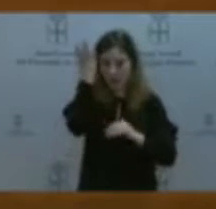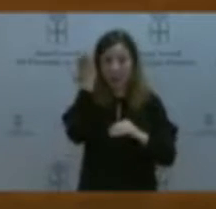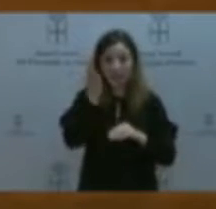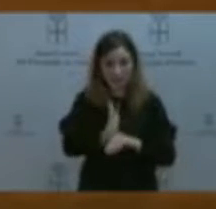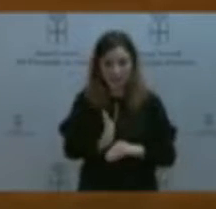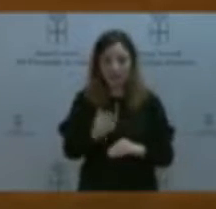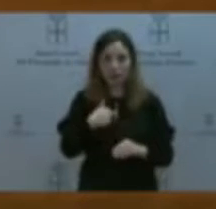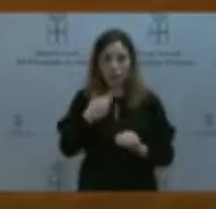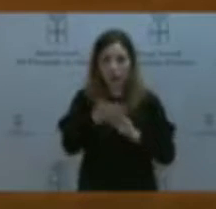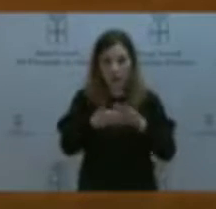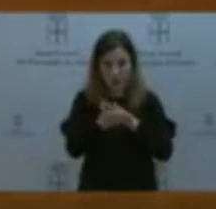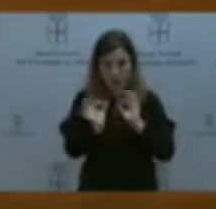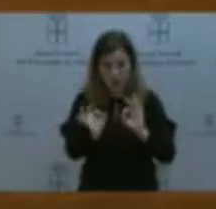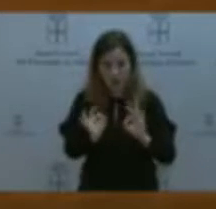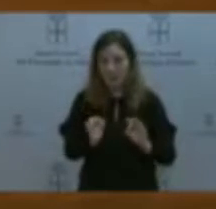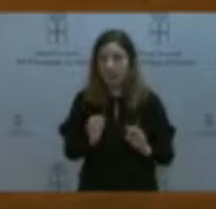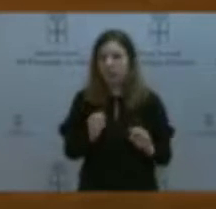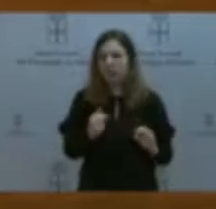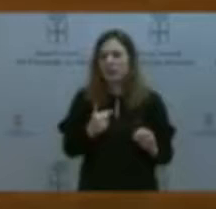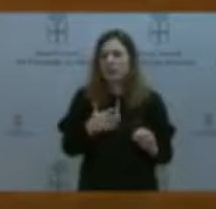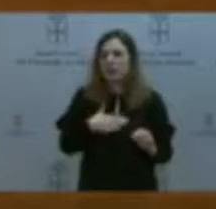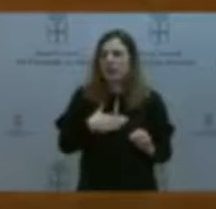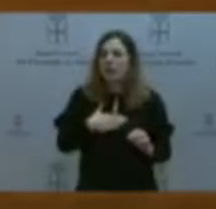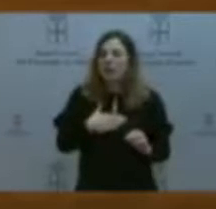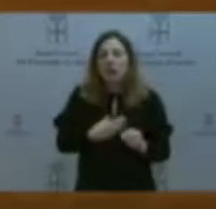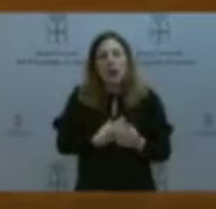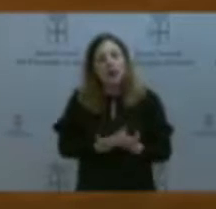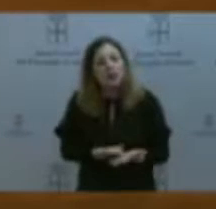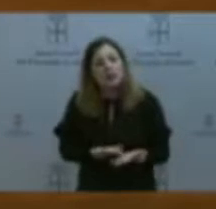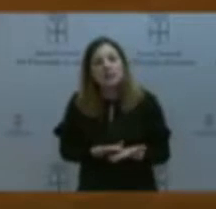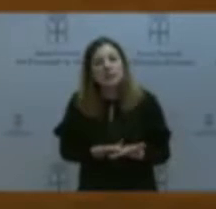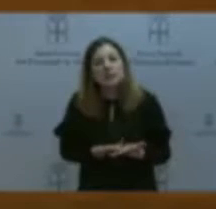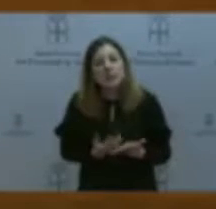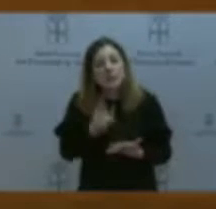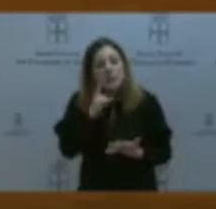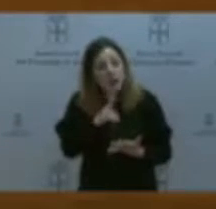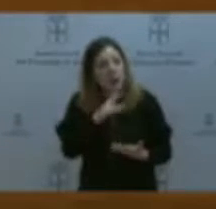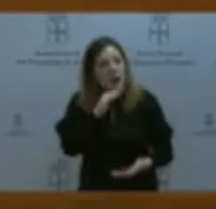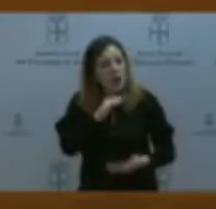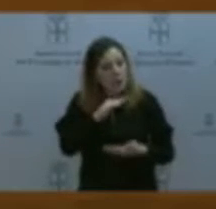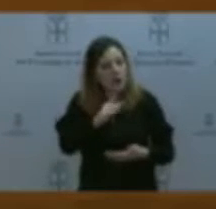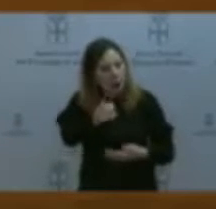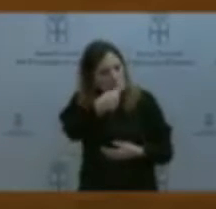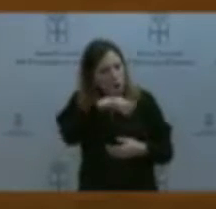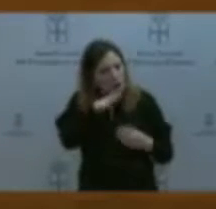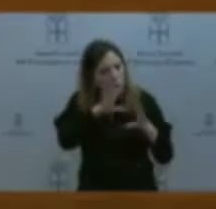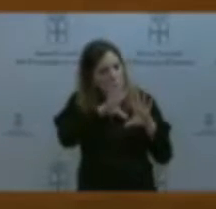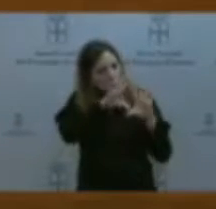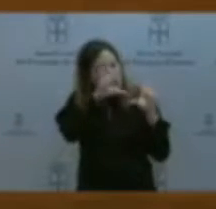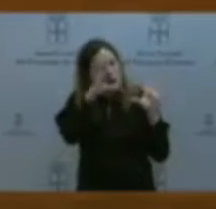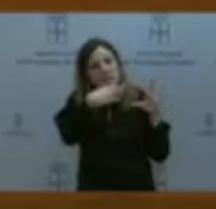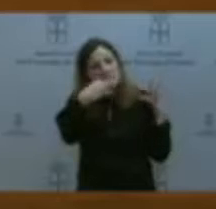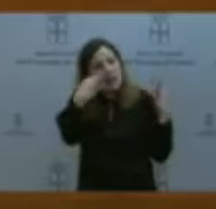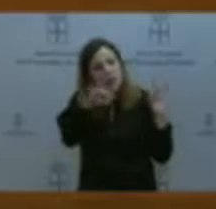genera cierta pasión ver la capacidad que tienen ustedes para simplificar cualquier tipo de debate, simplificarlo al máximo